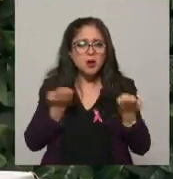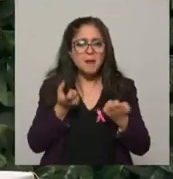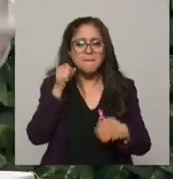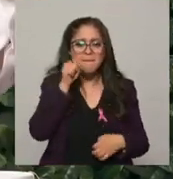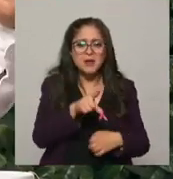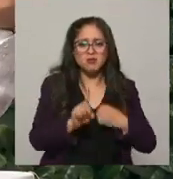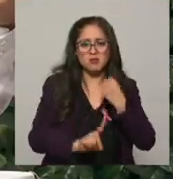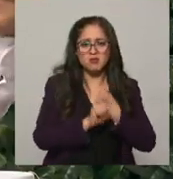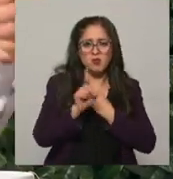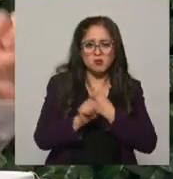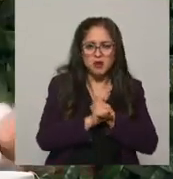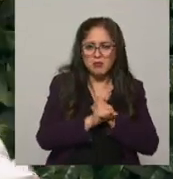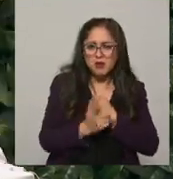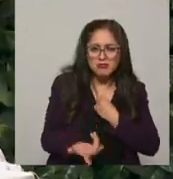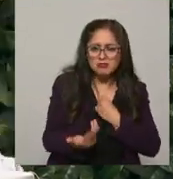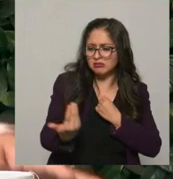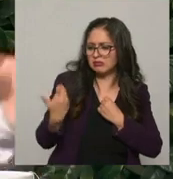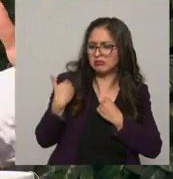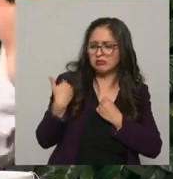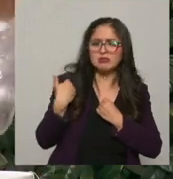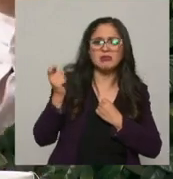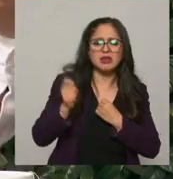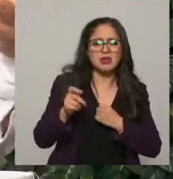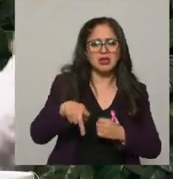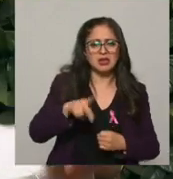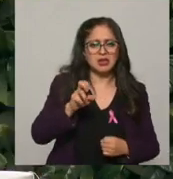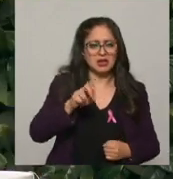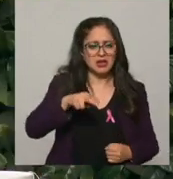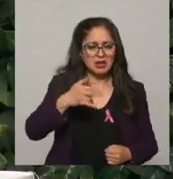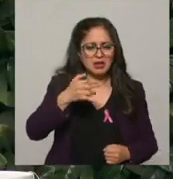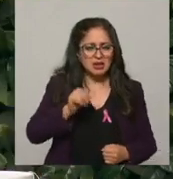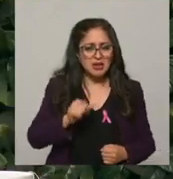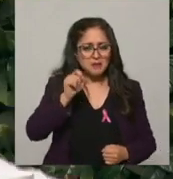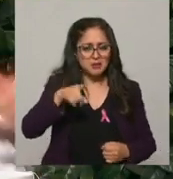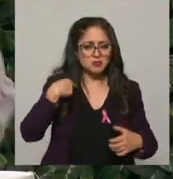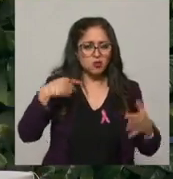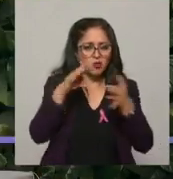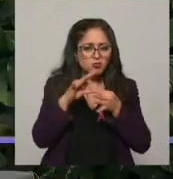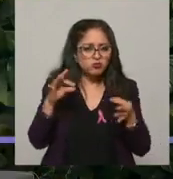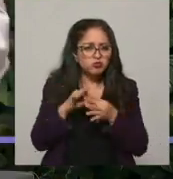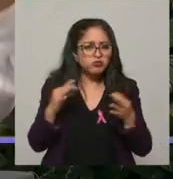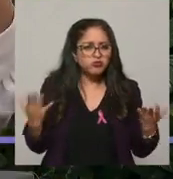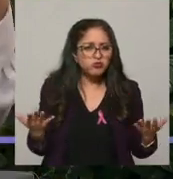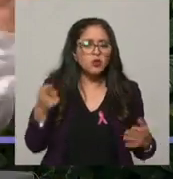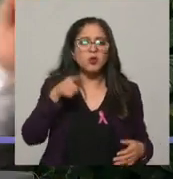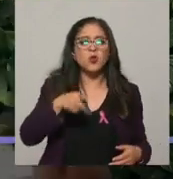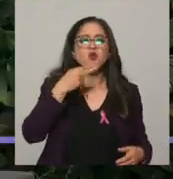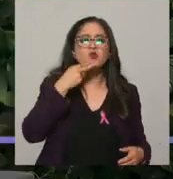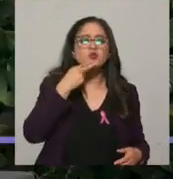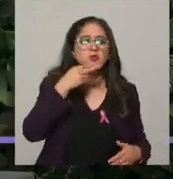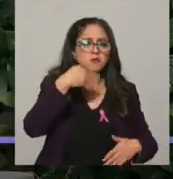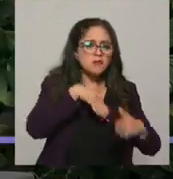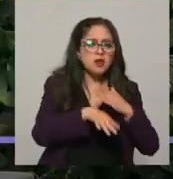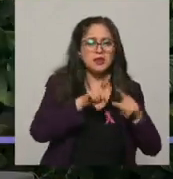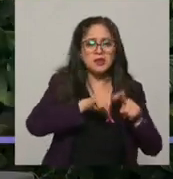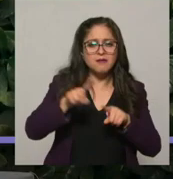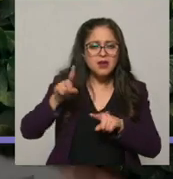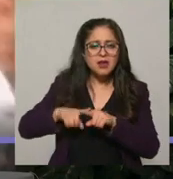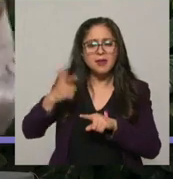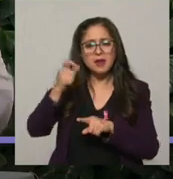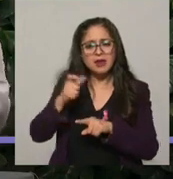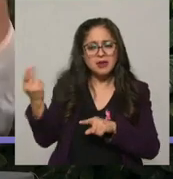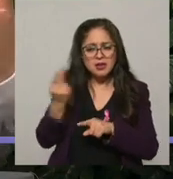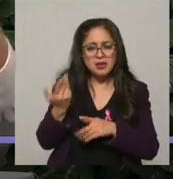mismo problema y hace poco, ¿no? En el caso de Kenia, que es precisamente algo que estamos acompañando, al hacer uso de las instituciones financieras y